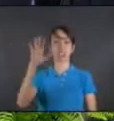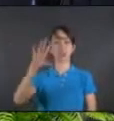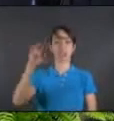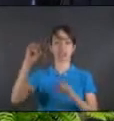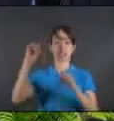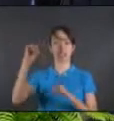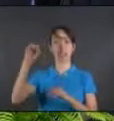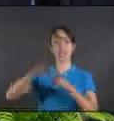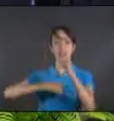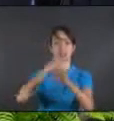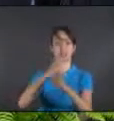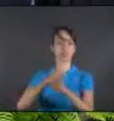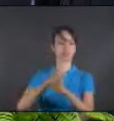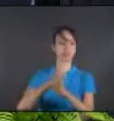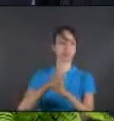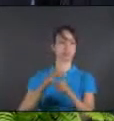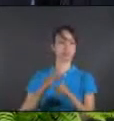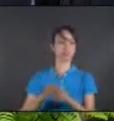Bueno,